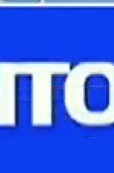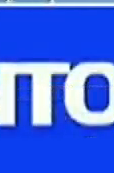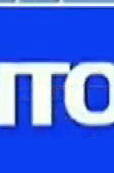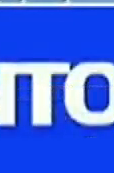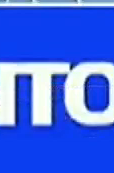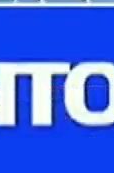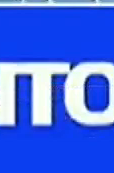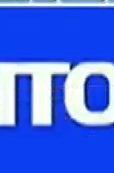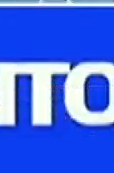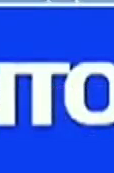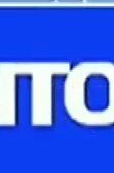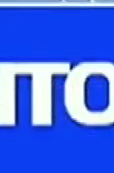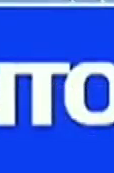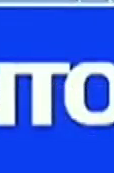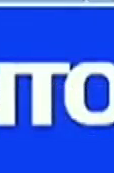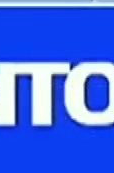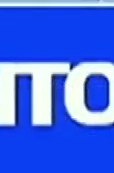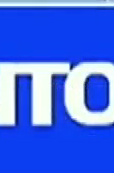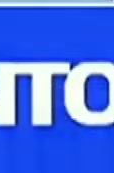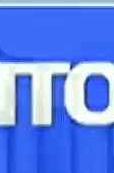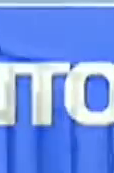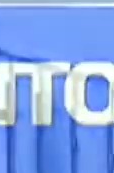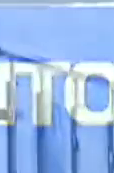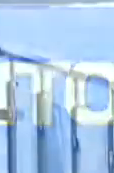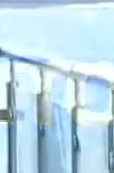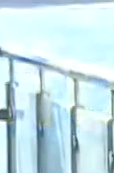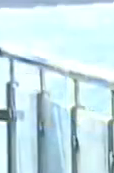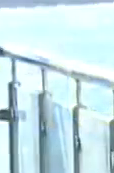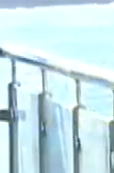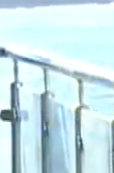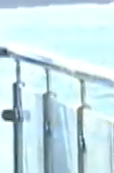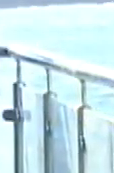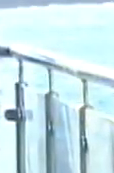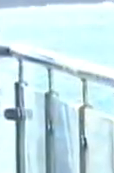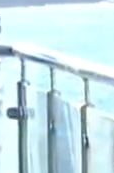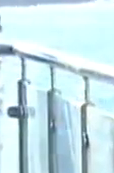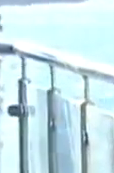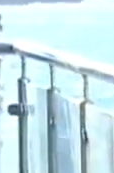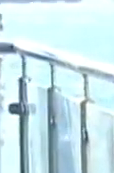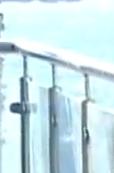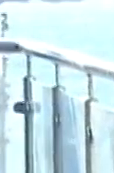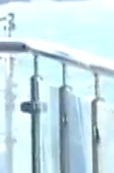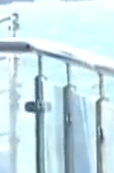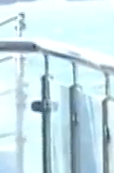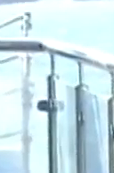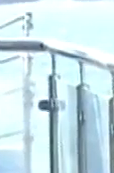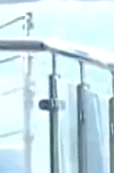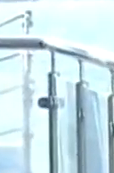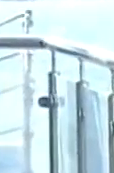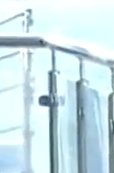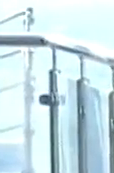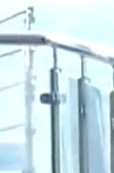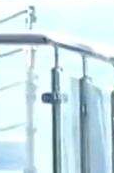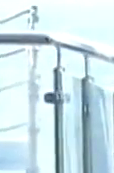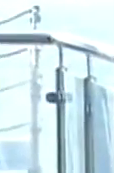5:04 de la tarde. Aquí estamos en La Guaira con el gobernador de La Guaira, camarada